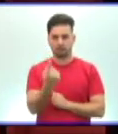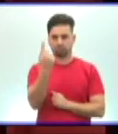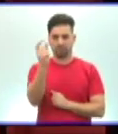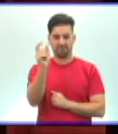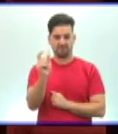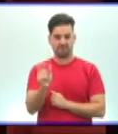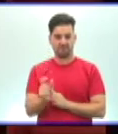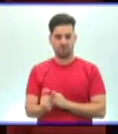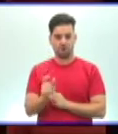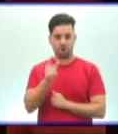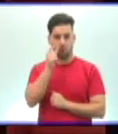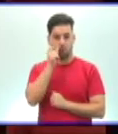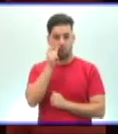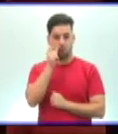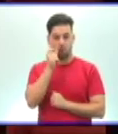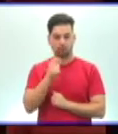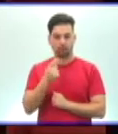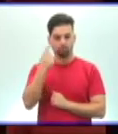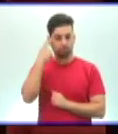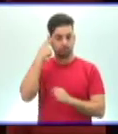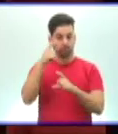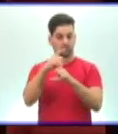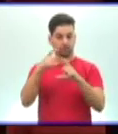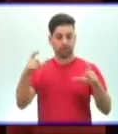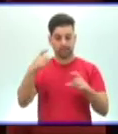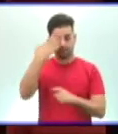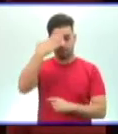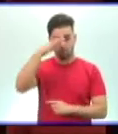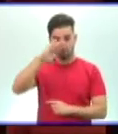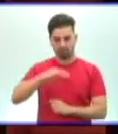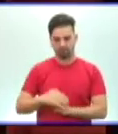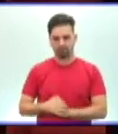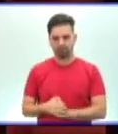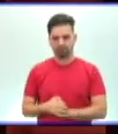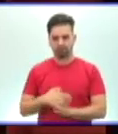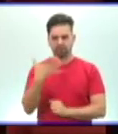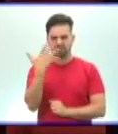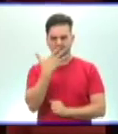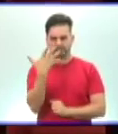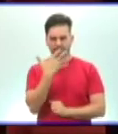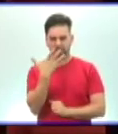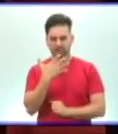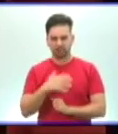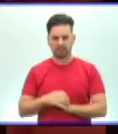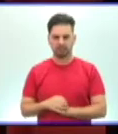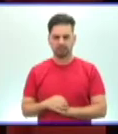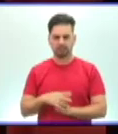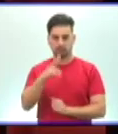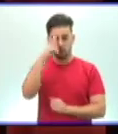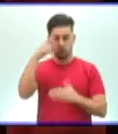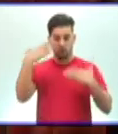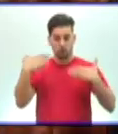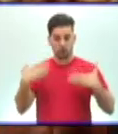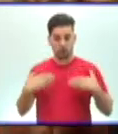excelsas de la ciencia cubana. Estamos hablando del doctor Carlos Juan